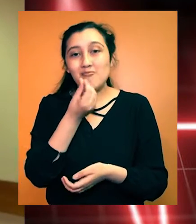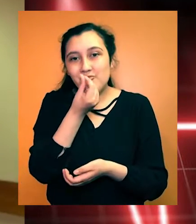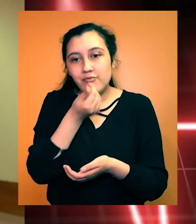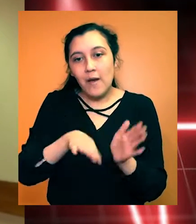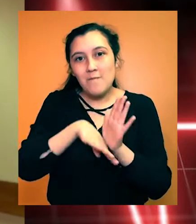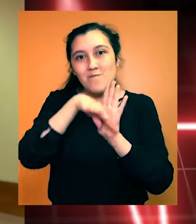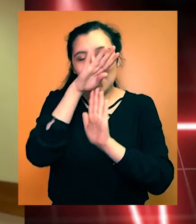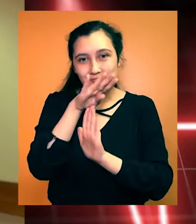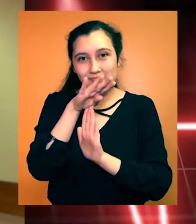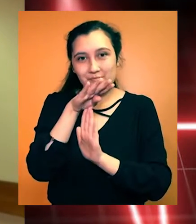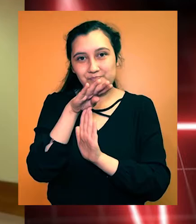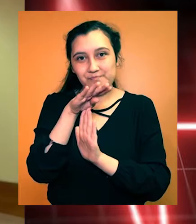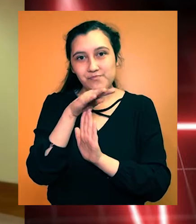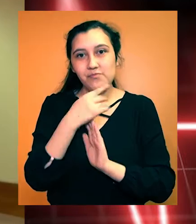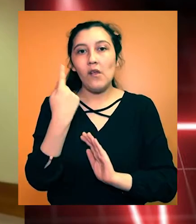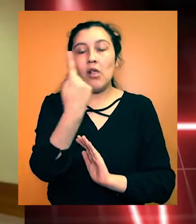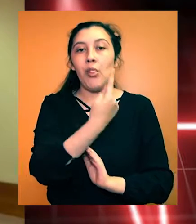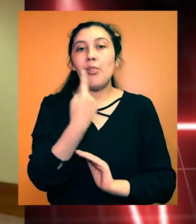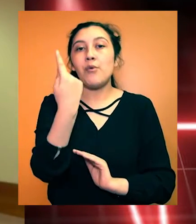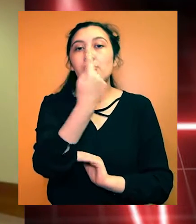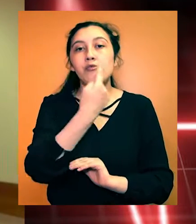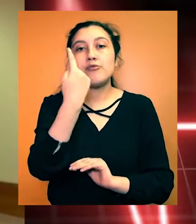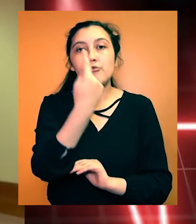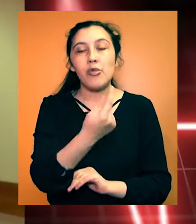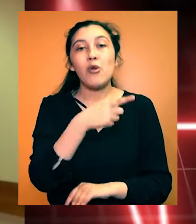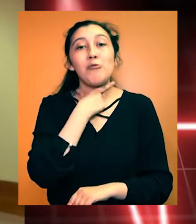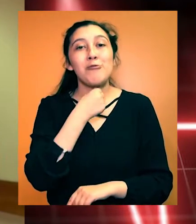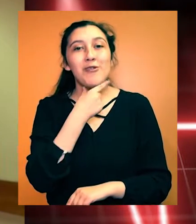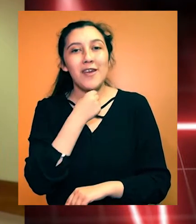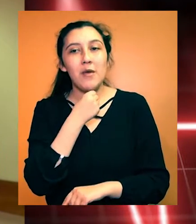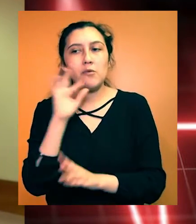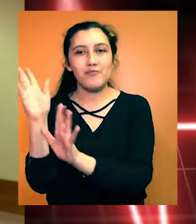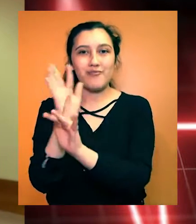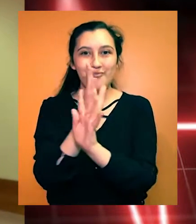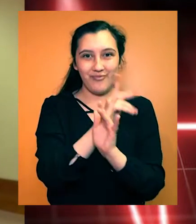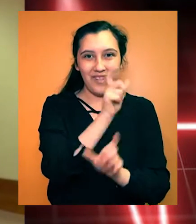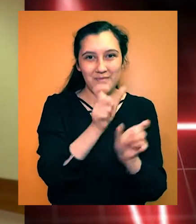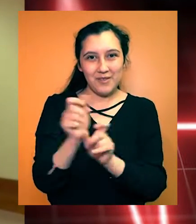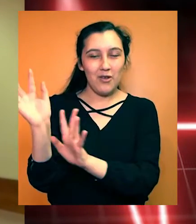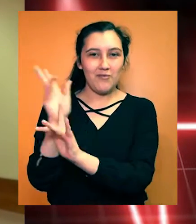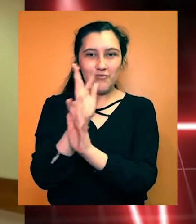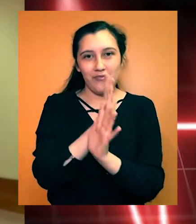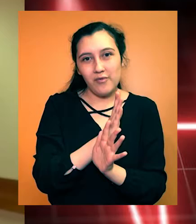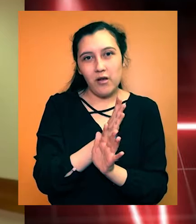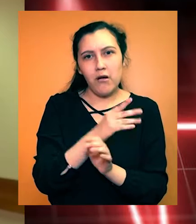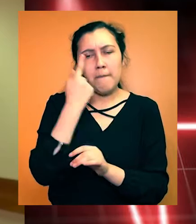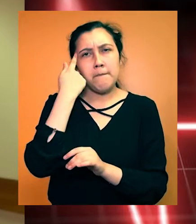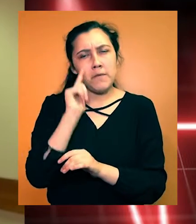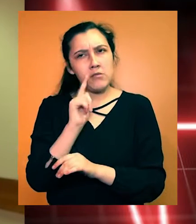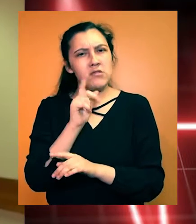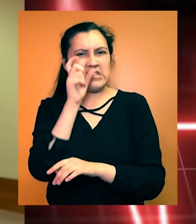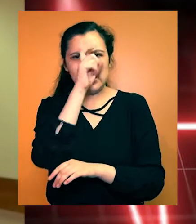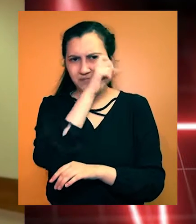como destino tenemos una apuesta justamente a atraer al turista de larga distancia. Entonces se contrapone también a esa medida que tenemos como